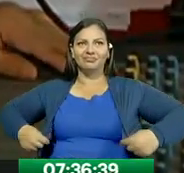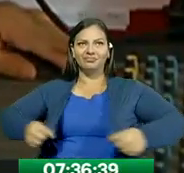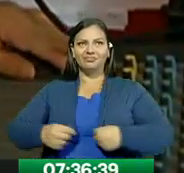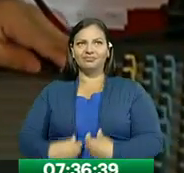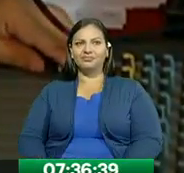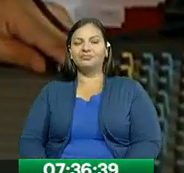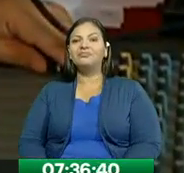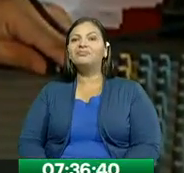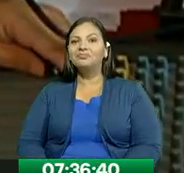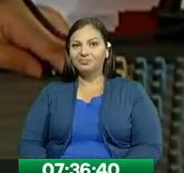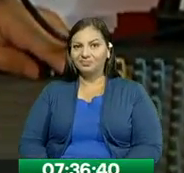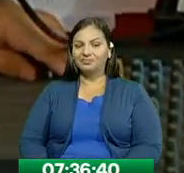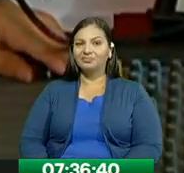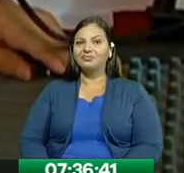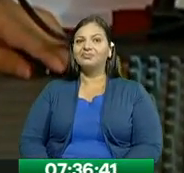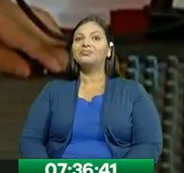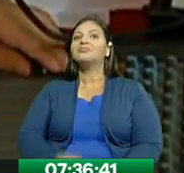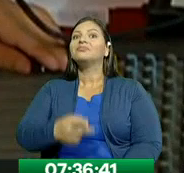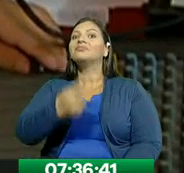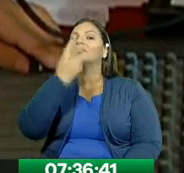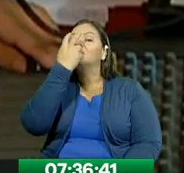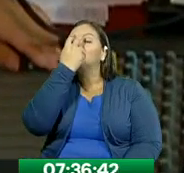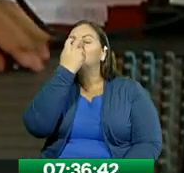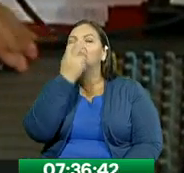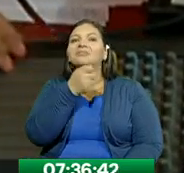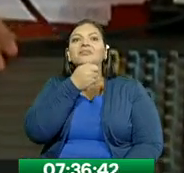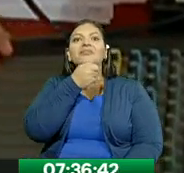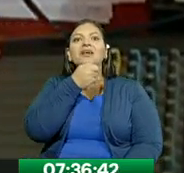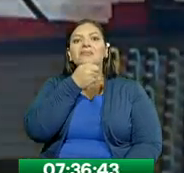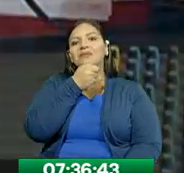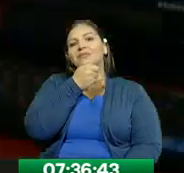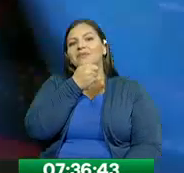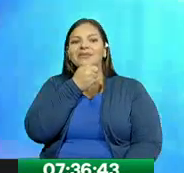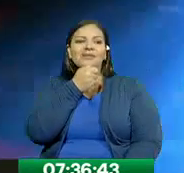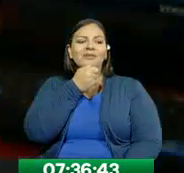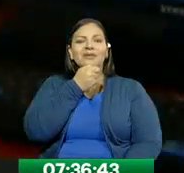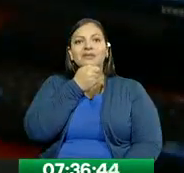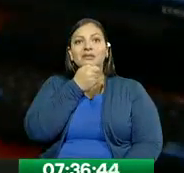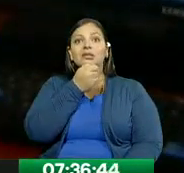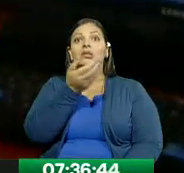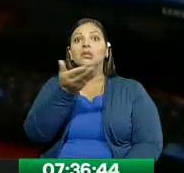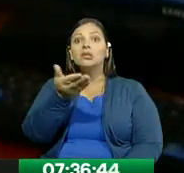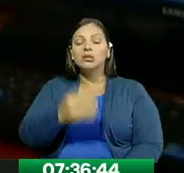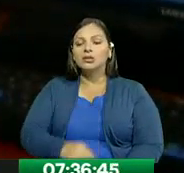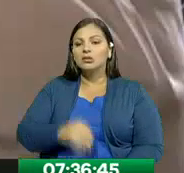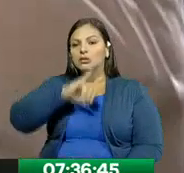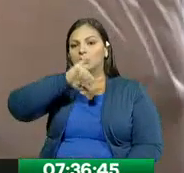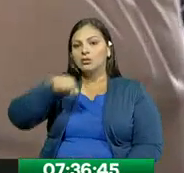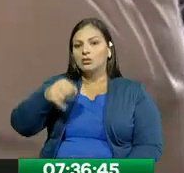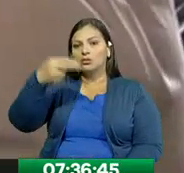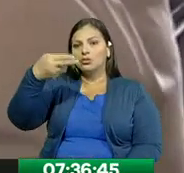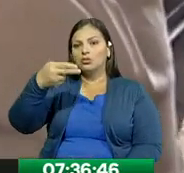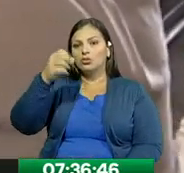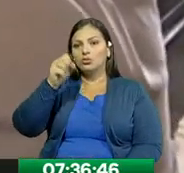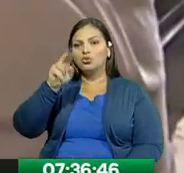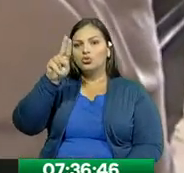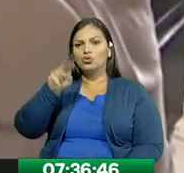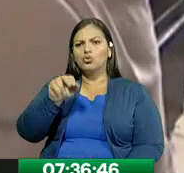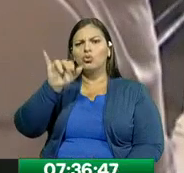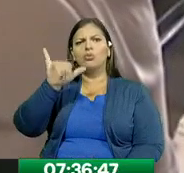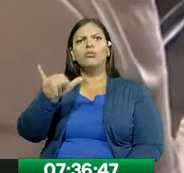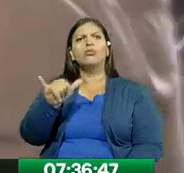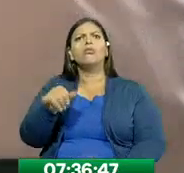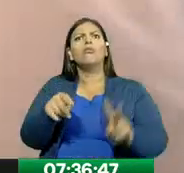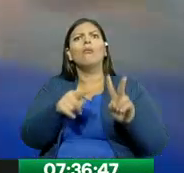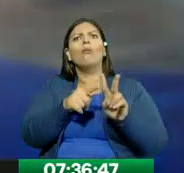Continuamos con nuestra gloriosa salsa, ritmo y sabor para Dios. Johnny Vargas trabaja en dos radios online y durante